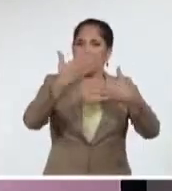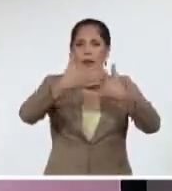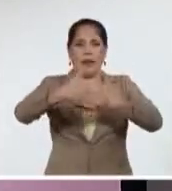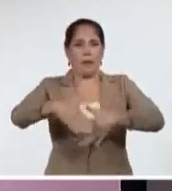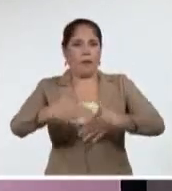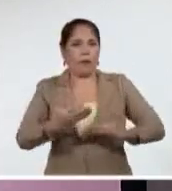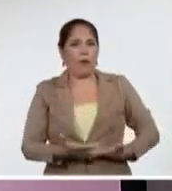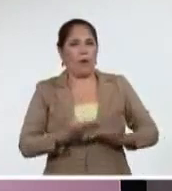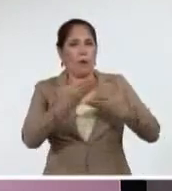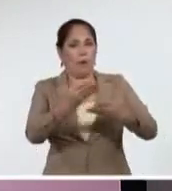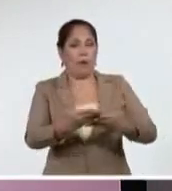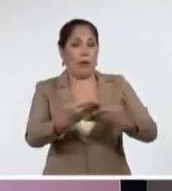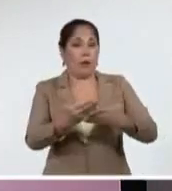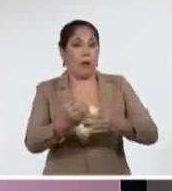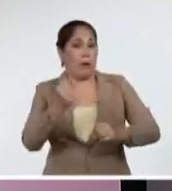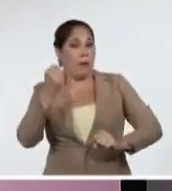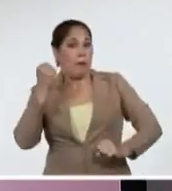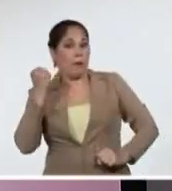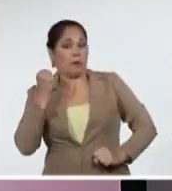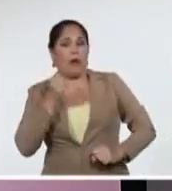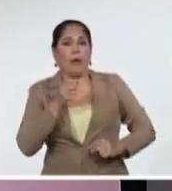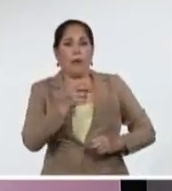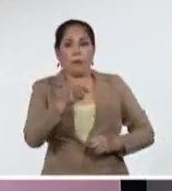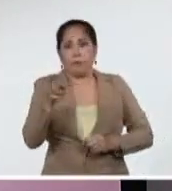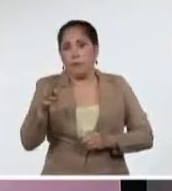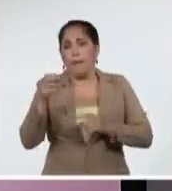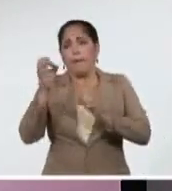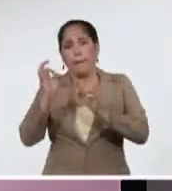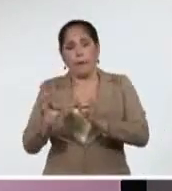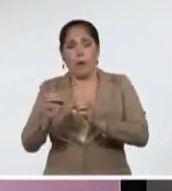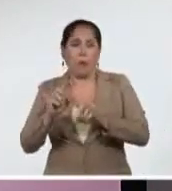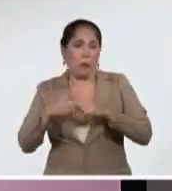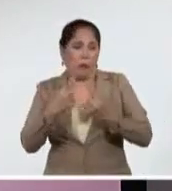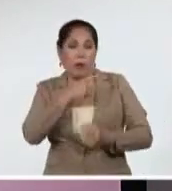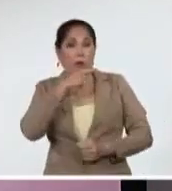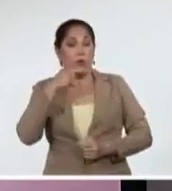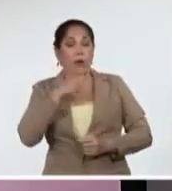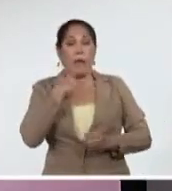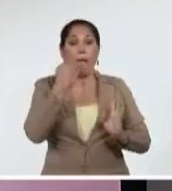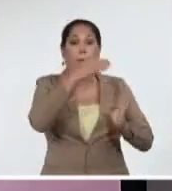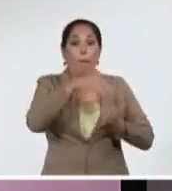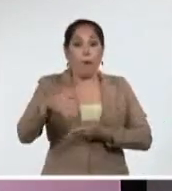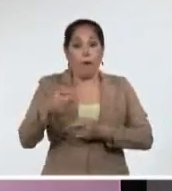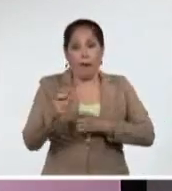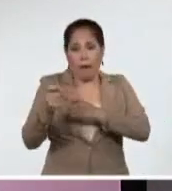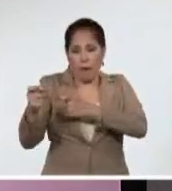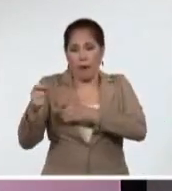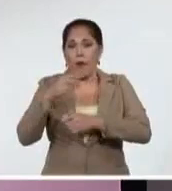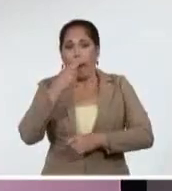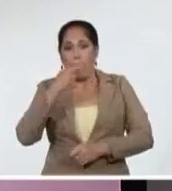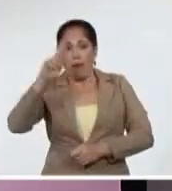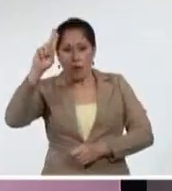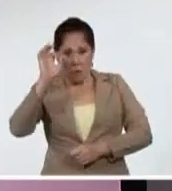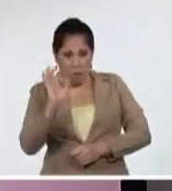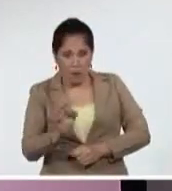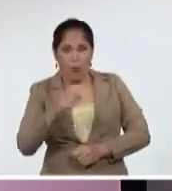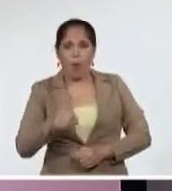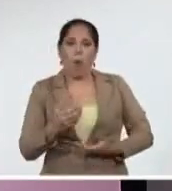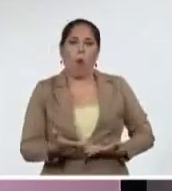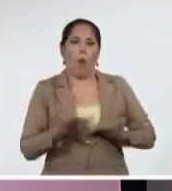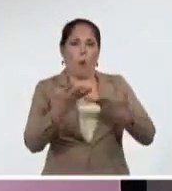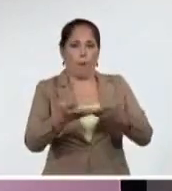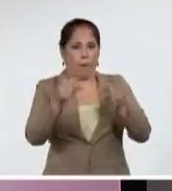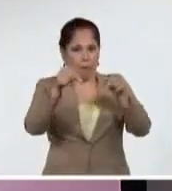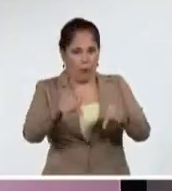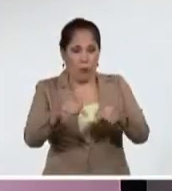de homenaje al soldado desconocido, en la que honró a los soldados soviéticos que murieron en la guerra contra el fascismo. El jefe de Estado cubano